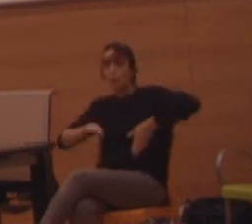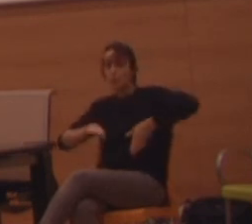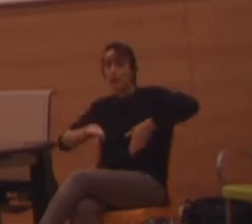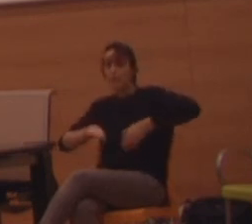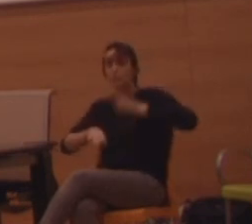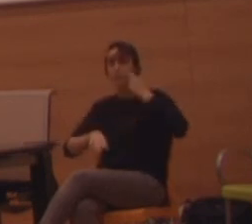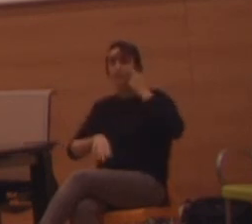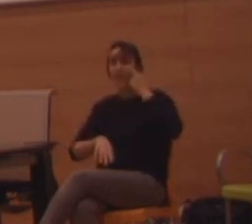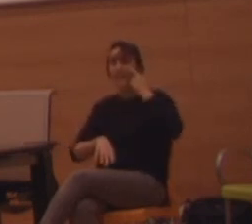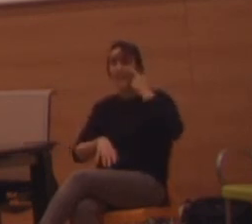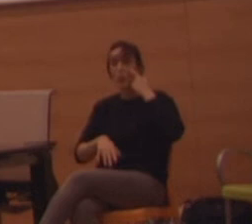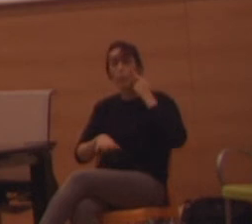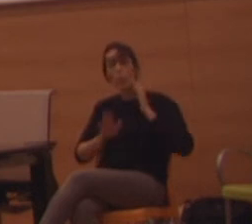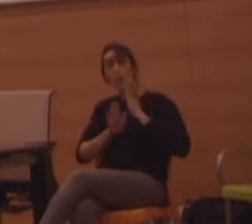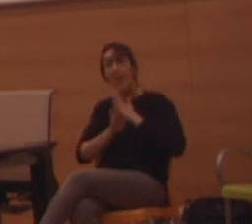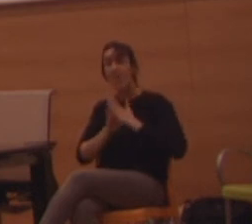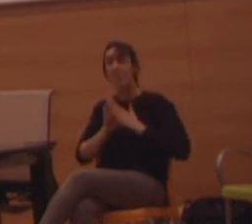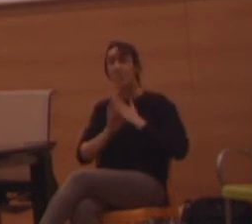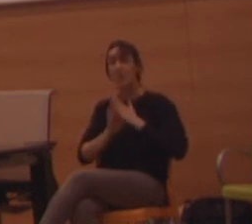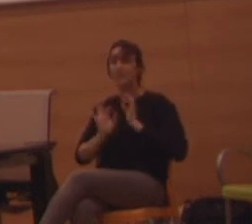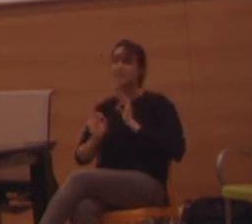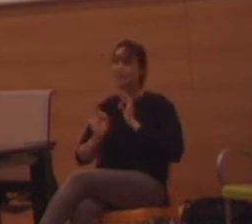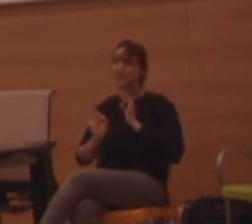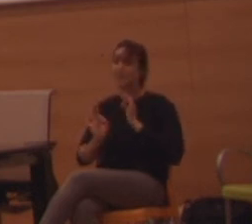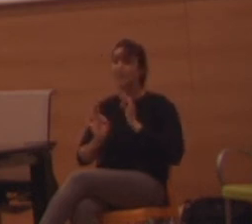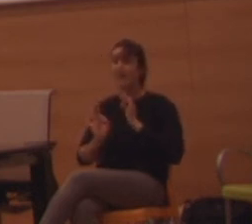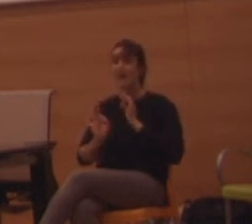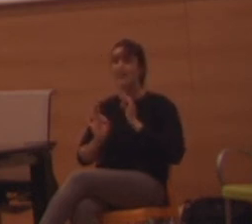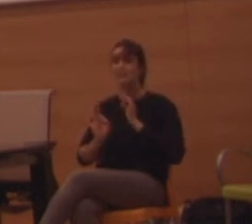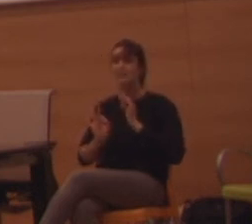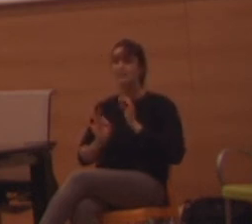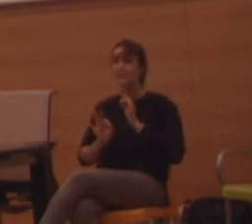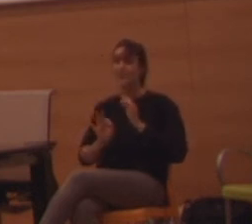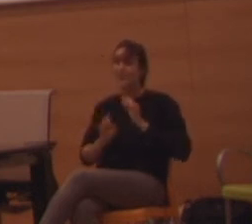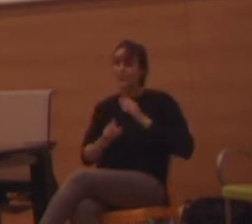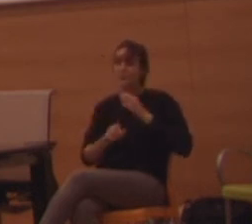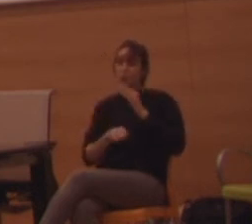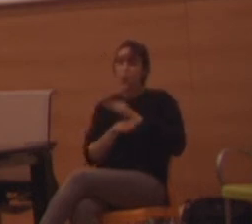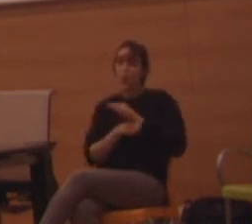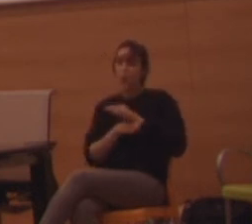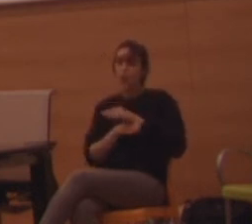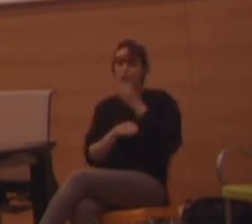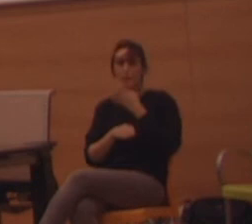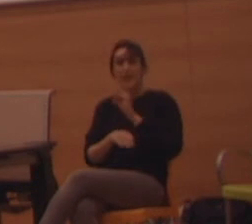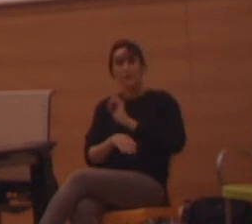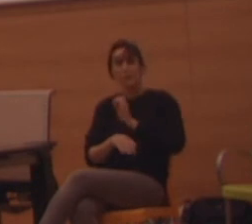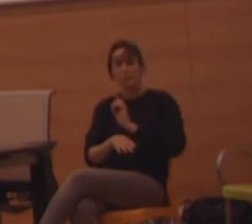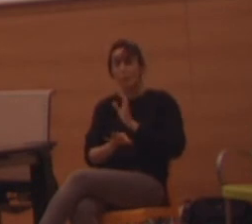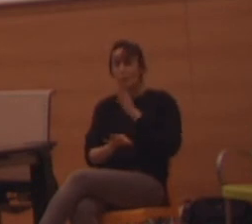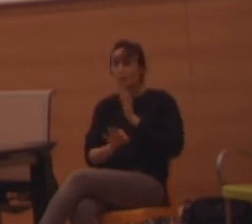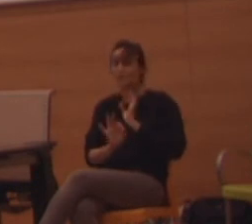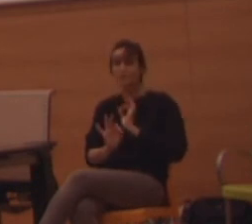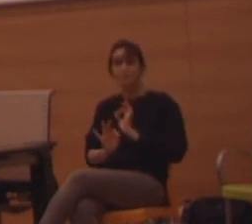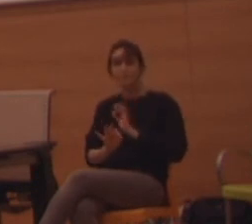como quitando una zona que tiene aquí, que ahí no le va a prender. Ayer se le hizo otra vez otra cura, porque este paciente ahora pasó para plástica,